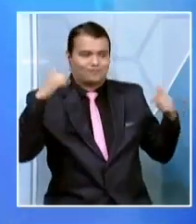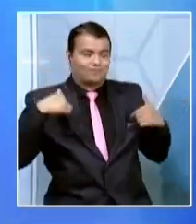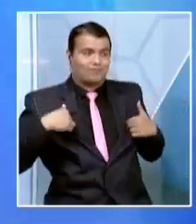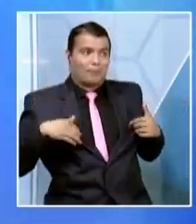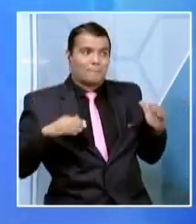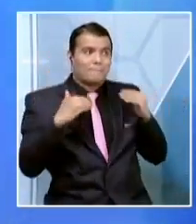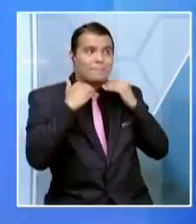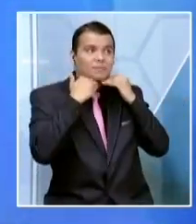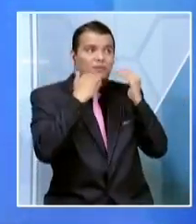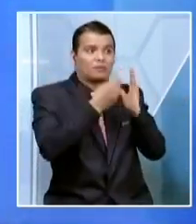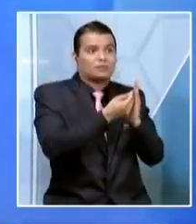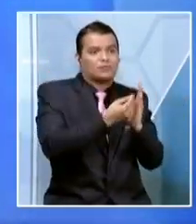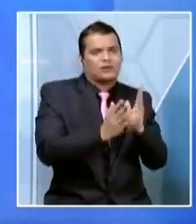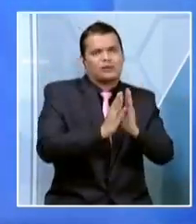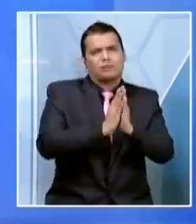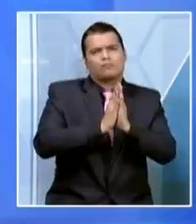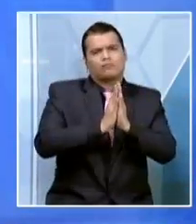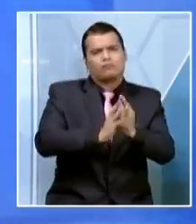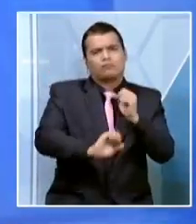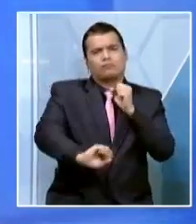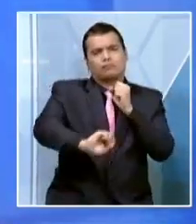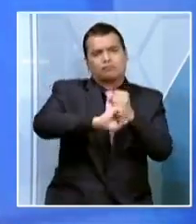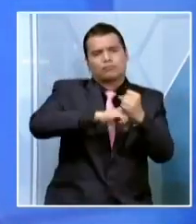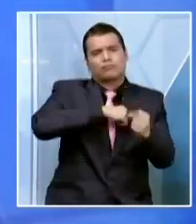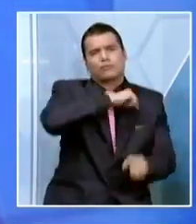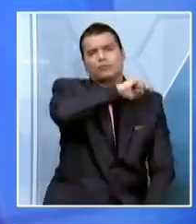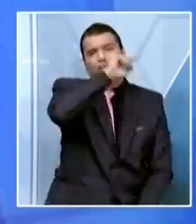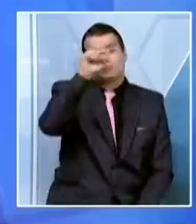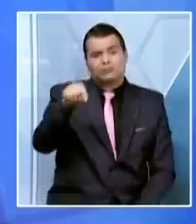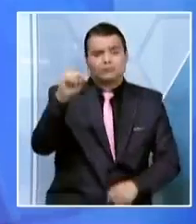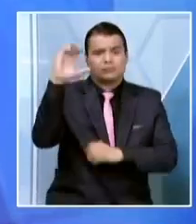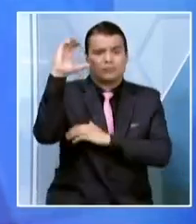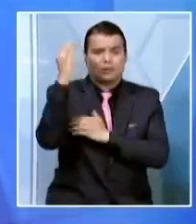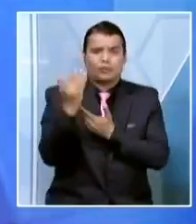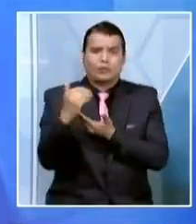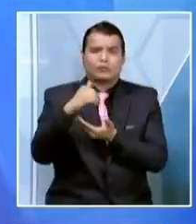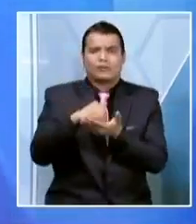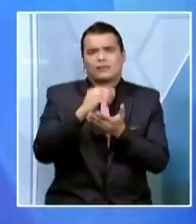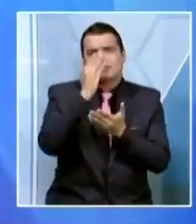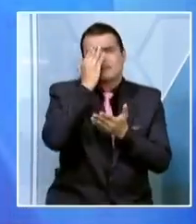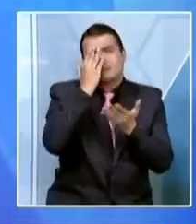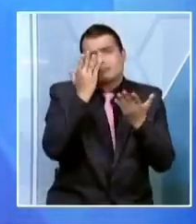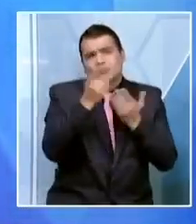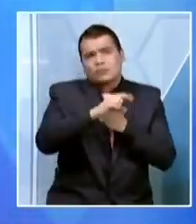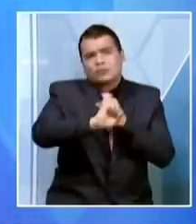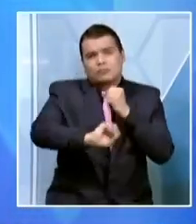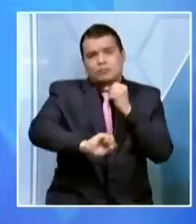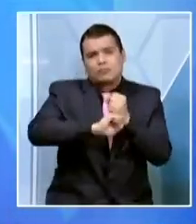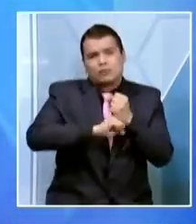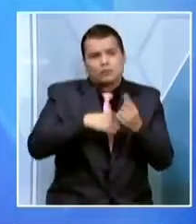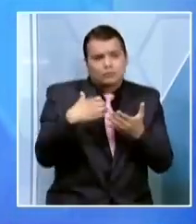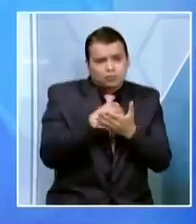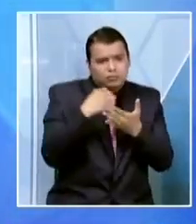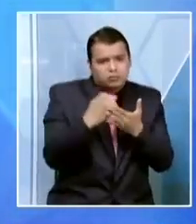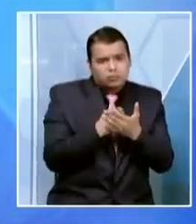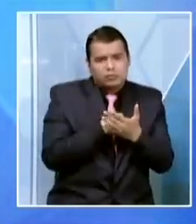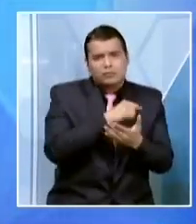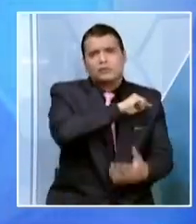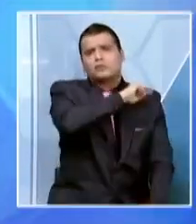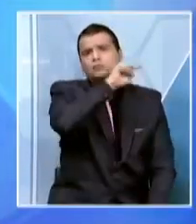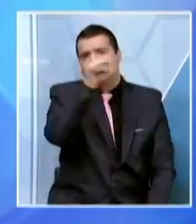saben, necesito ayuda, necesito llegar a Colombia. Yo sé que con cualquier granito de arena yo puedo